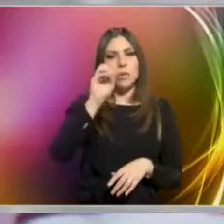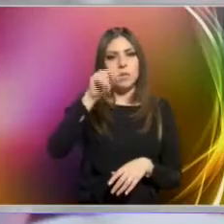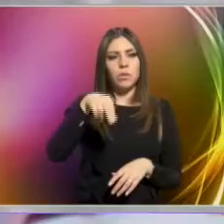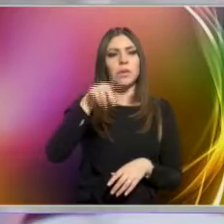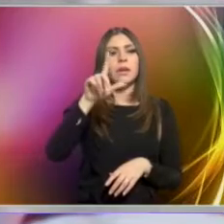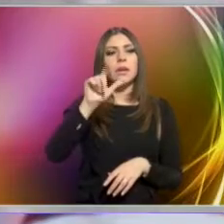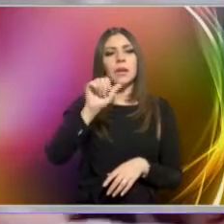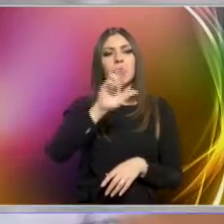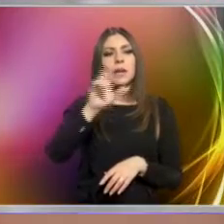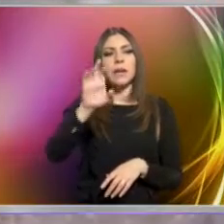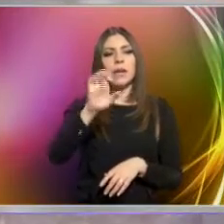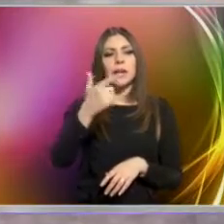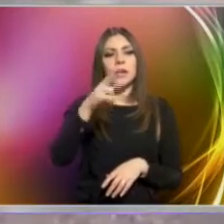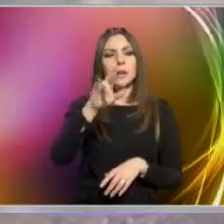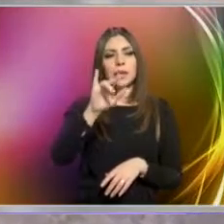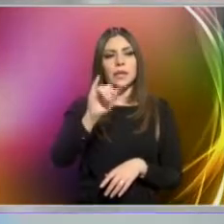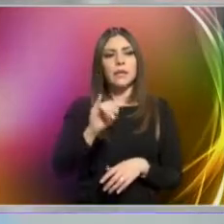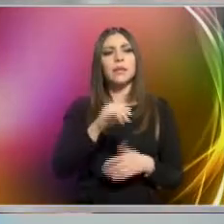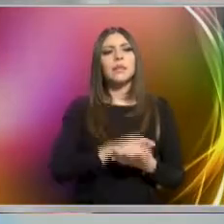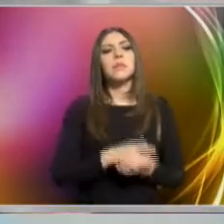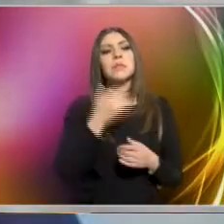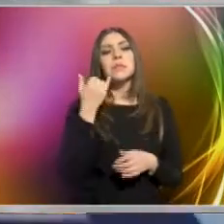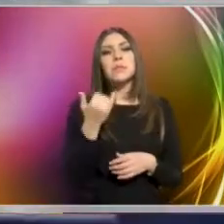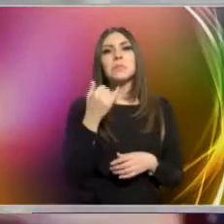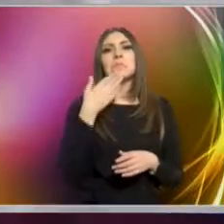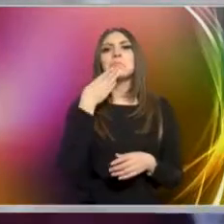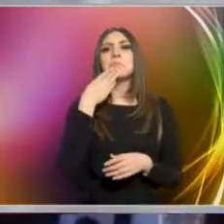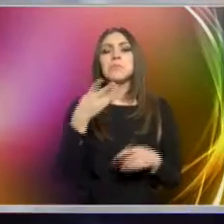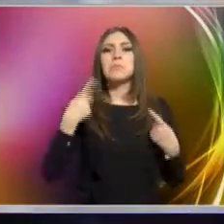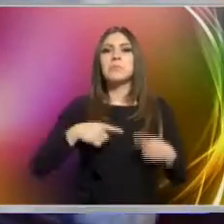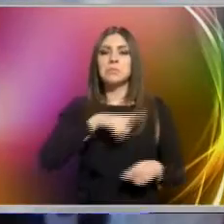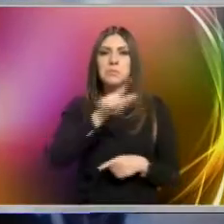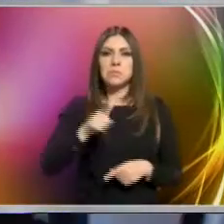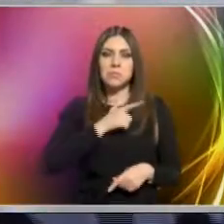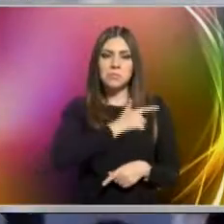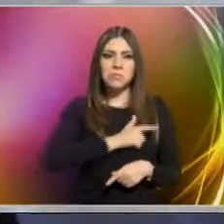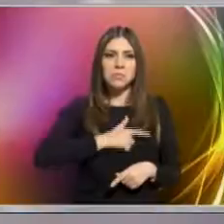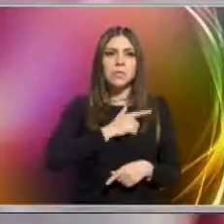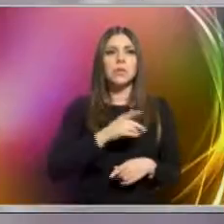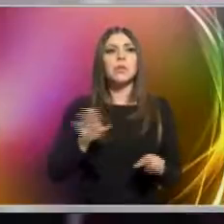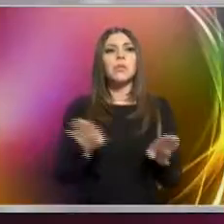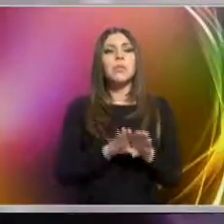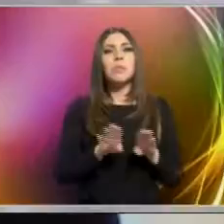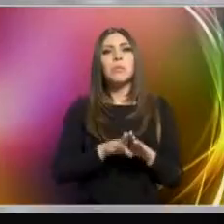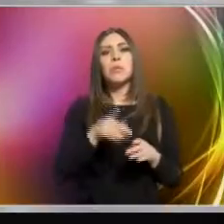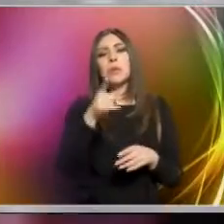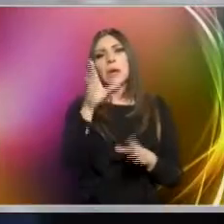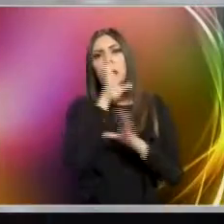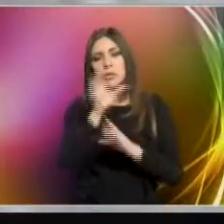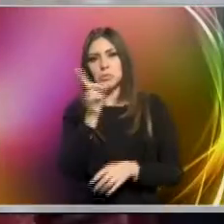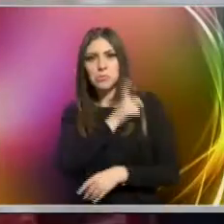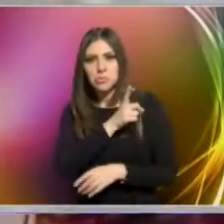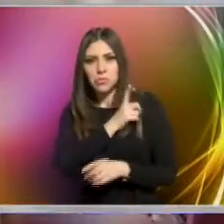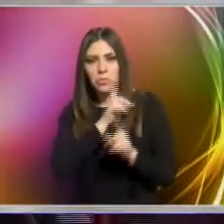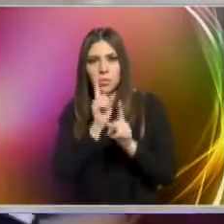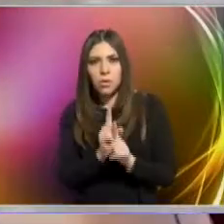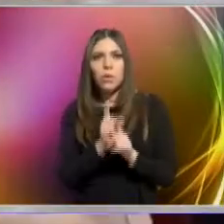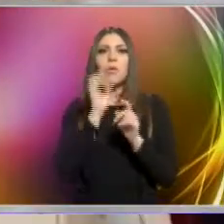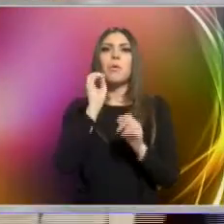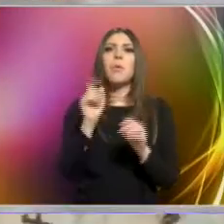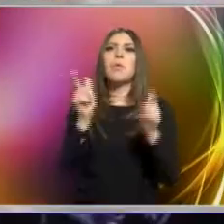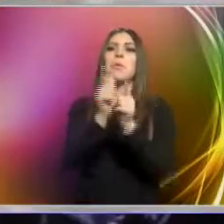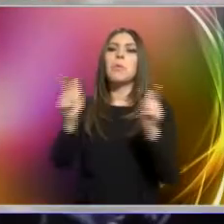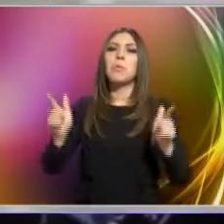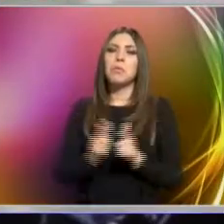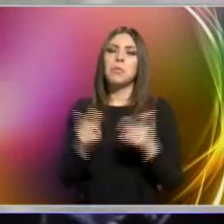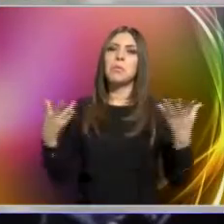personal con este nuevo disco, lo ha recibido bien la gente y pues le va bien, tanto como con de solista como con Zoé, bien. otro